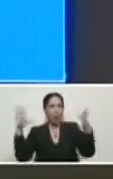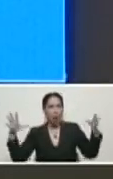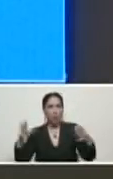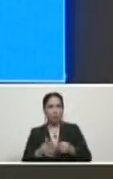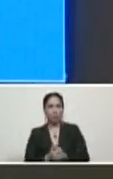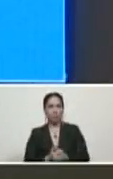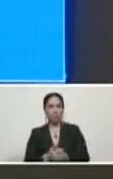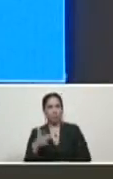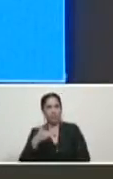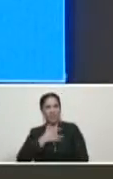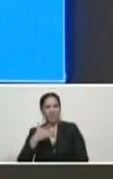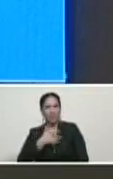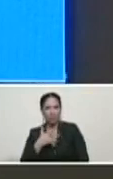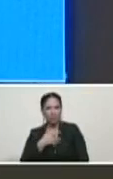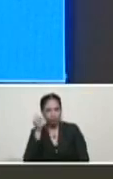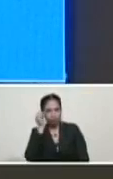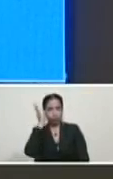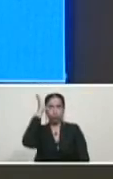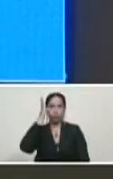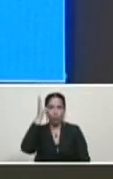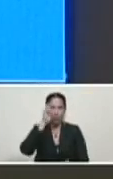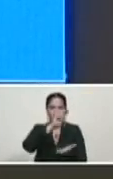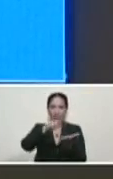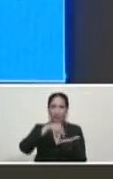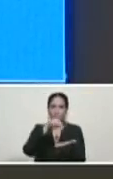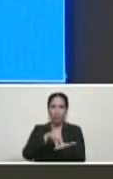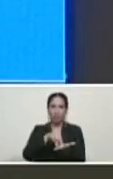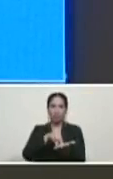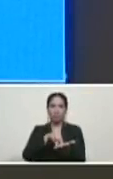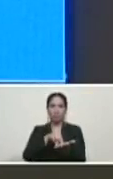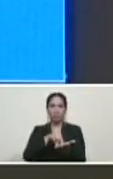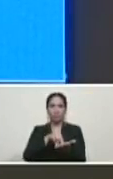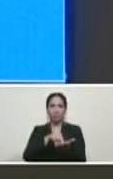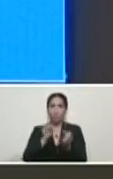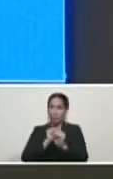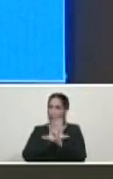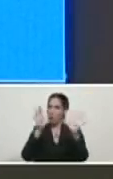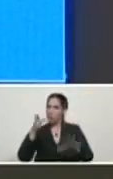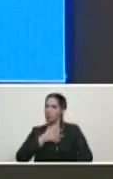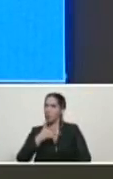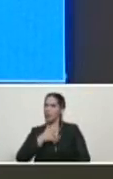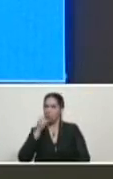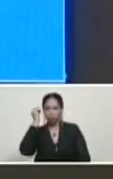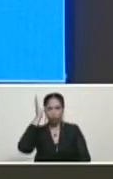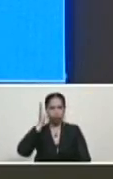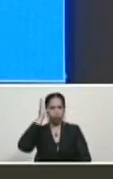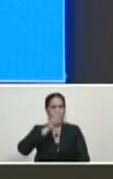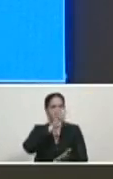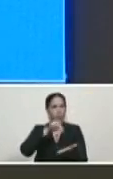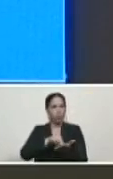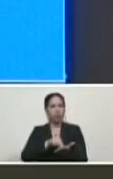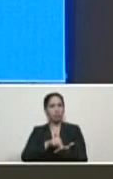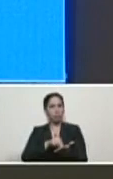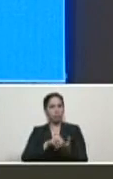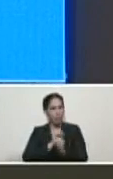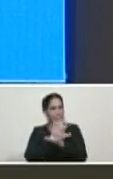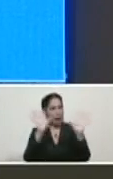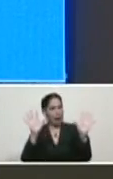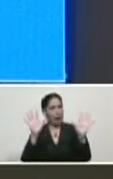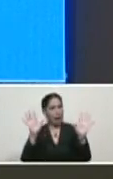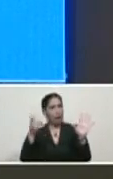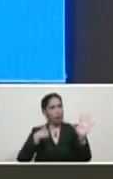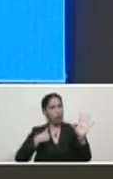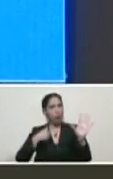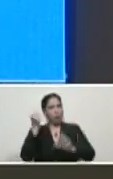del sentimiento y de la conciencia nacional. Es muy claro el sentimiento y la conciencia nacional, y es donde yo salgo